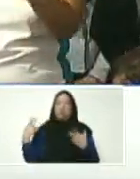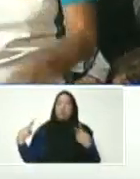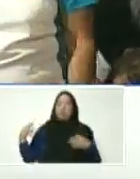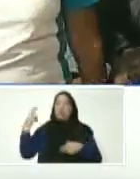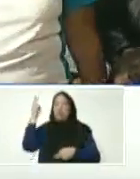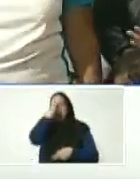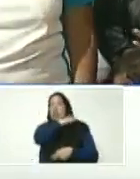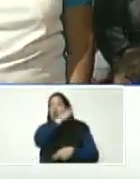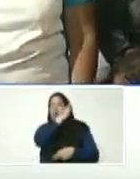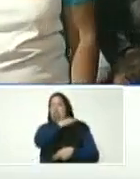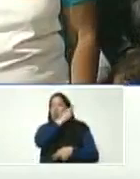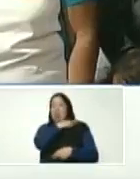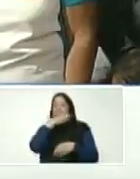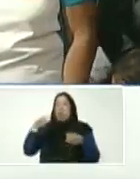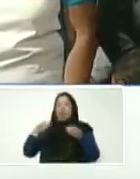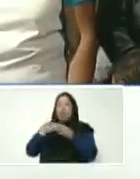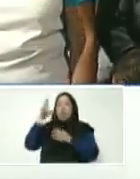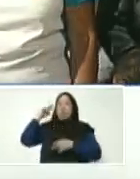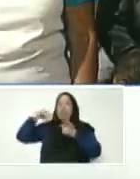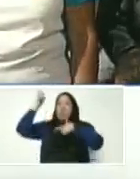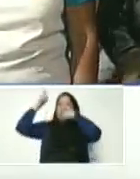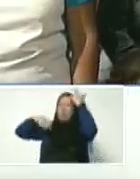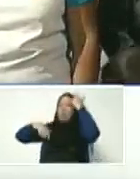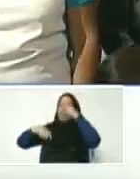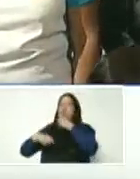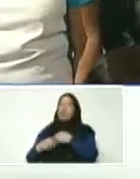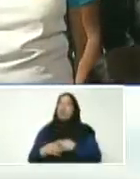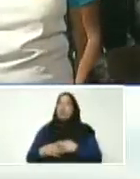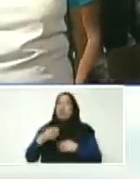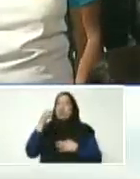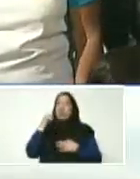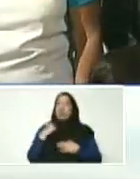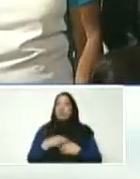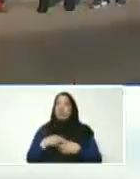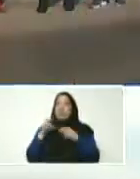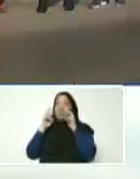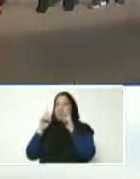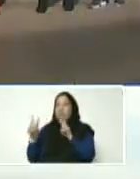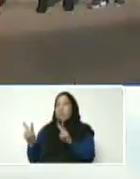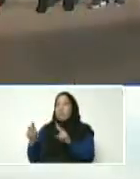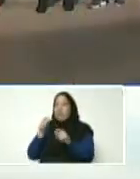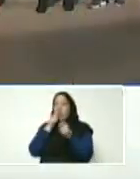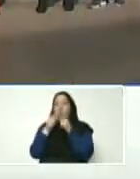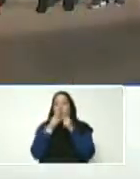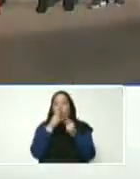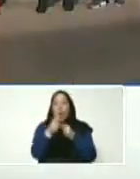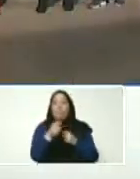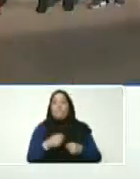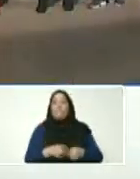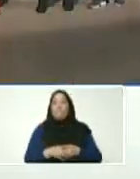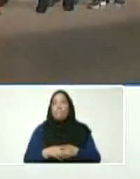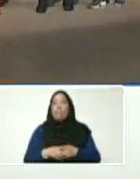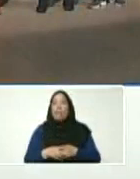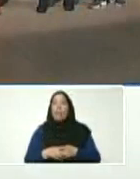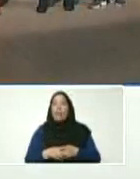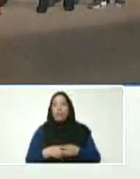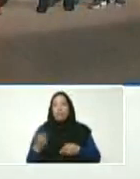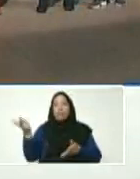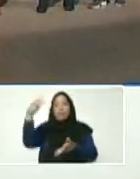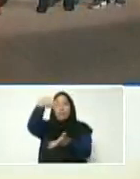Nacional 3626. Quítate la máscara, ICRA. Acércale un micrófono a ICRA. Ponte de